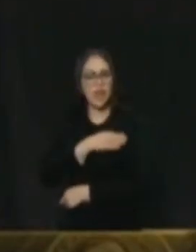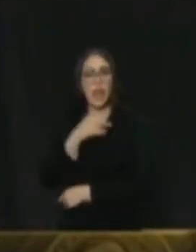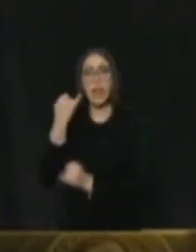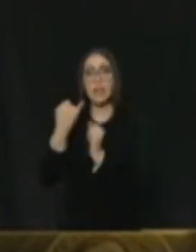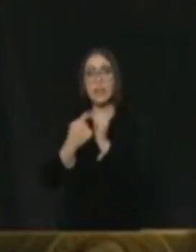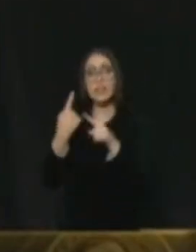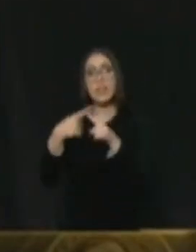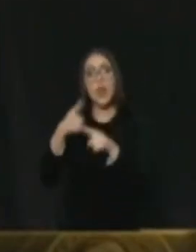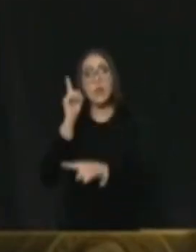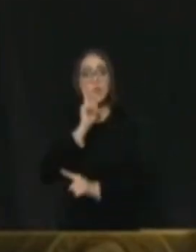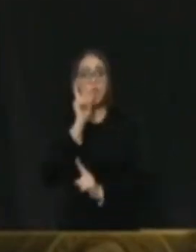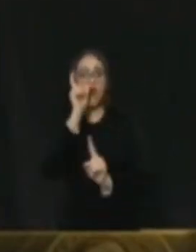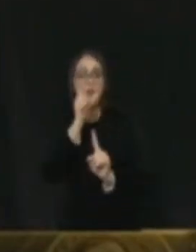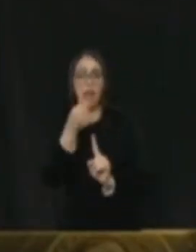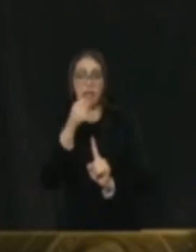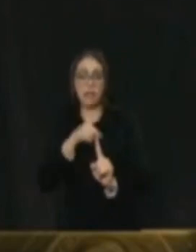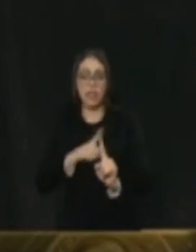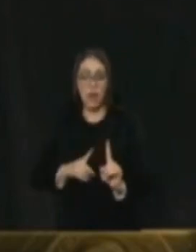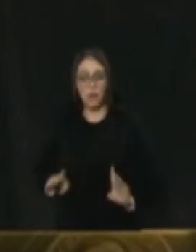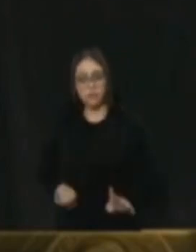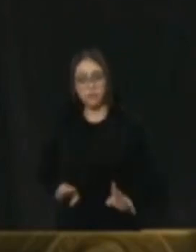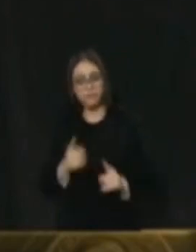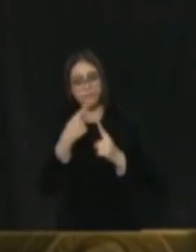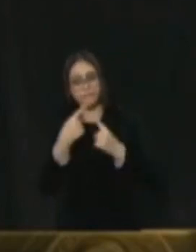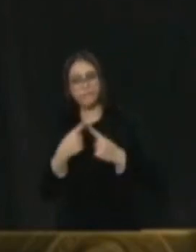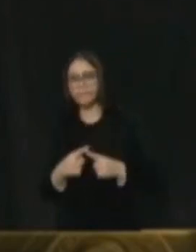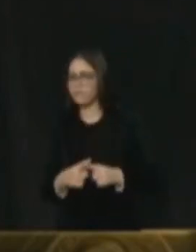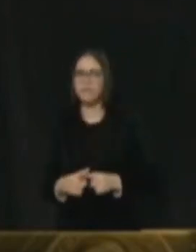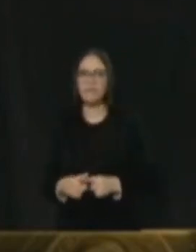mujer. Ella misma encarna un ideal